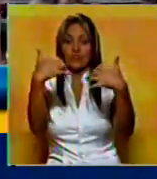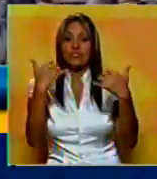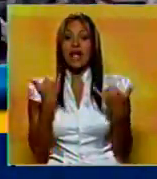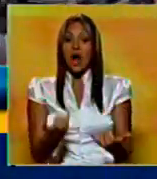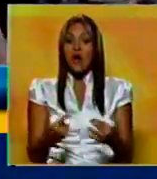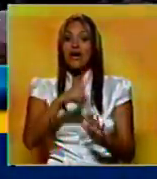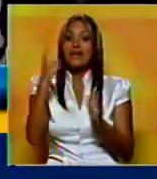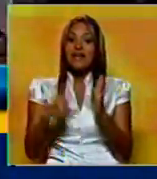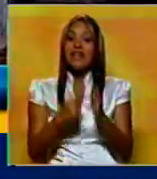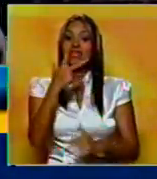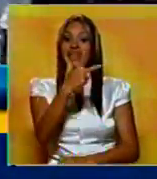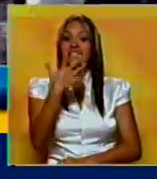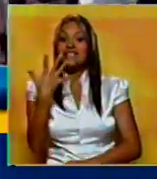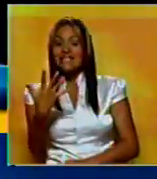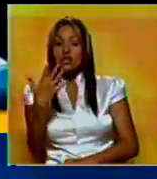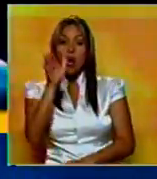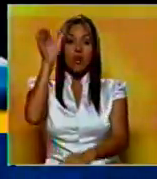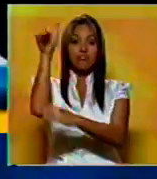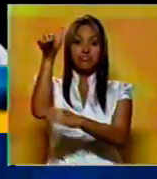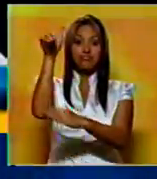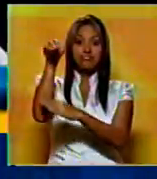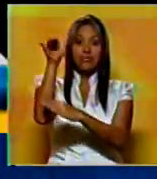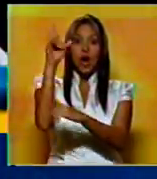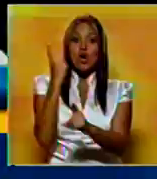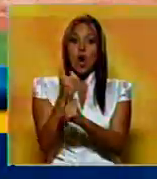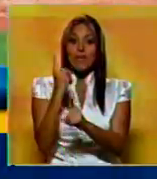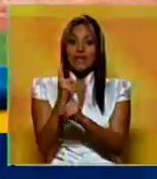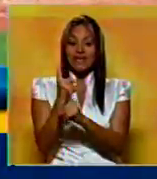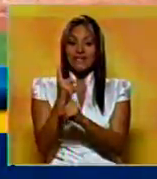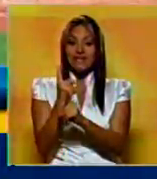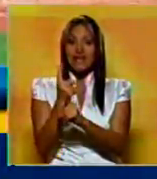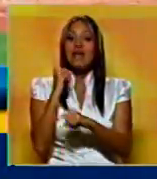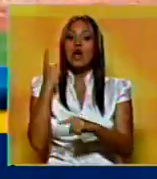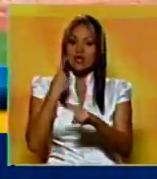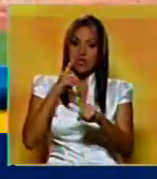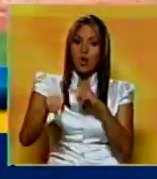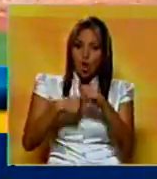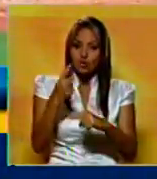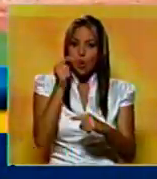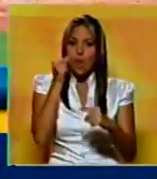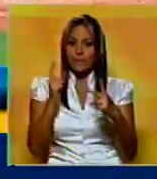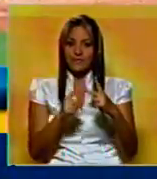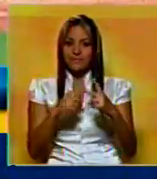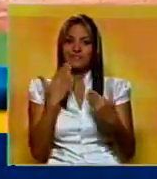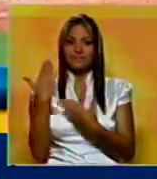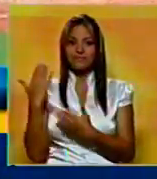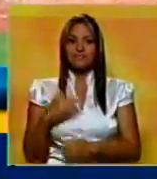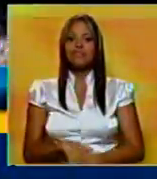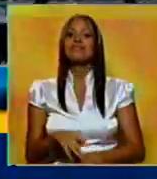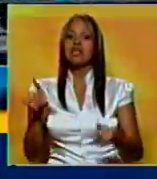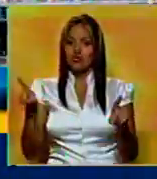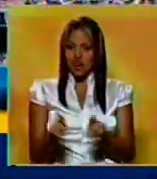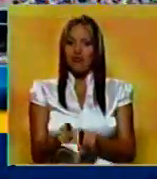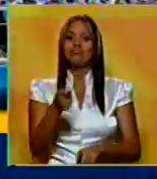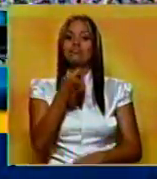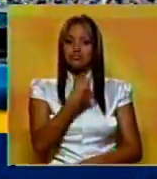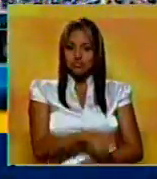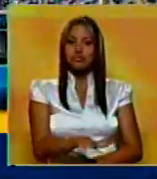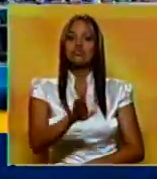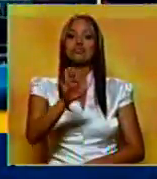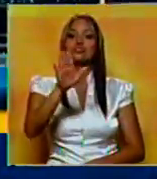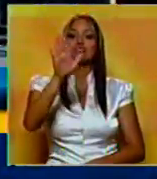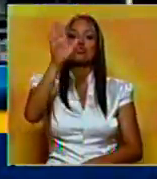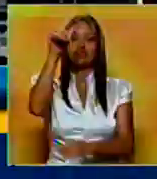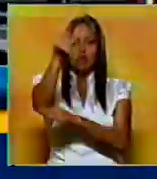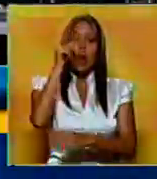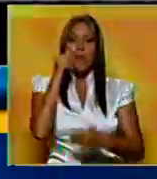un total de 35 balas cercas en esta temporada. Luego vendría Víctor Martínez. Ahí lo tenemos, también con cuadrangular ante los envíos